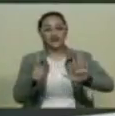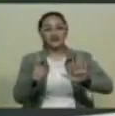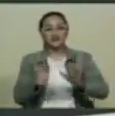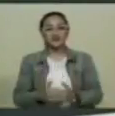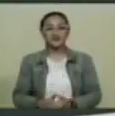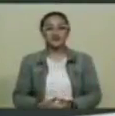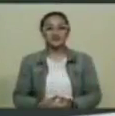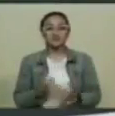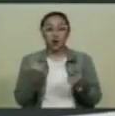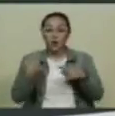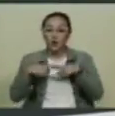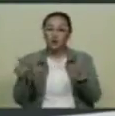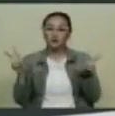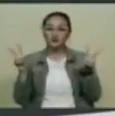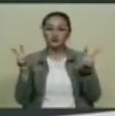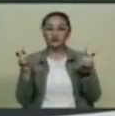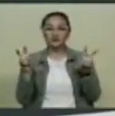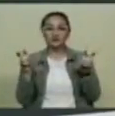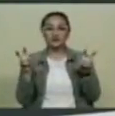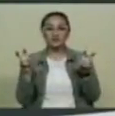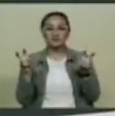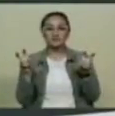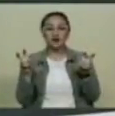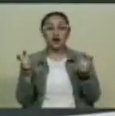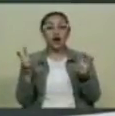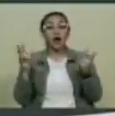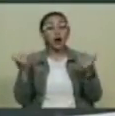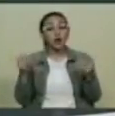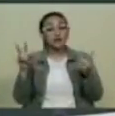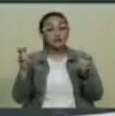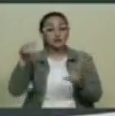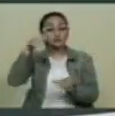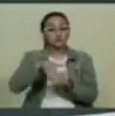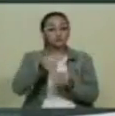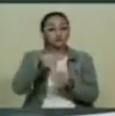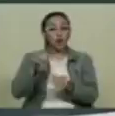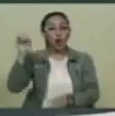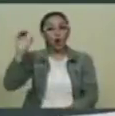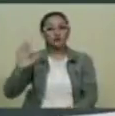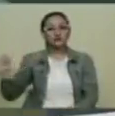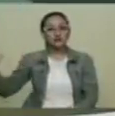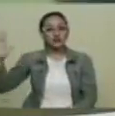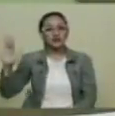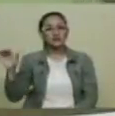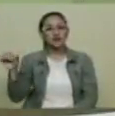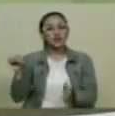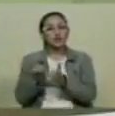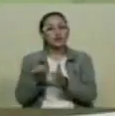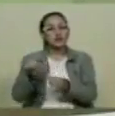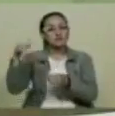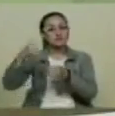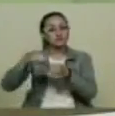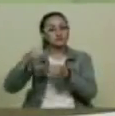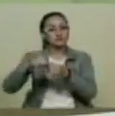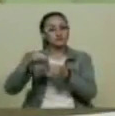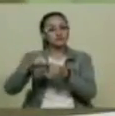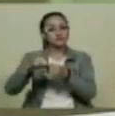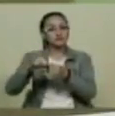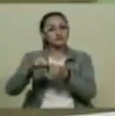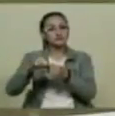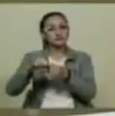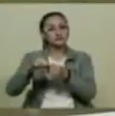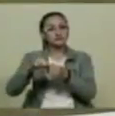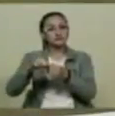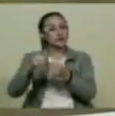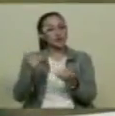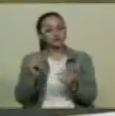Inmediato vamos a cambiar de tema. Hablamos del tema electoral y nos vamos al occidente del país, exactamente al estado Zulia. O no, vamos a conversar con el mismo Pérez.